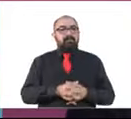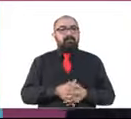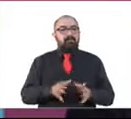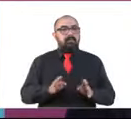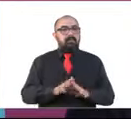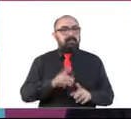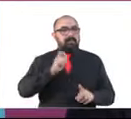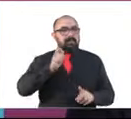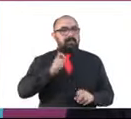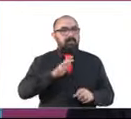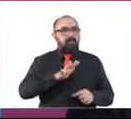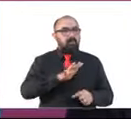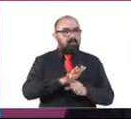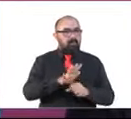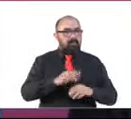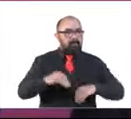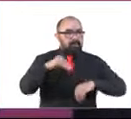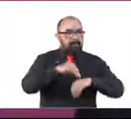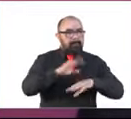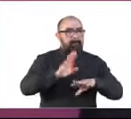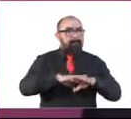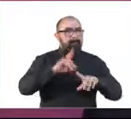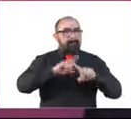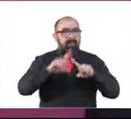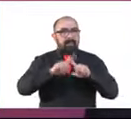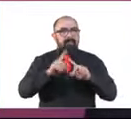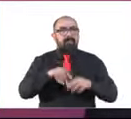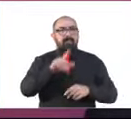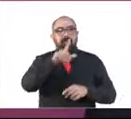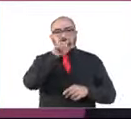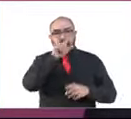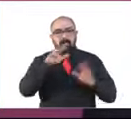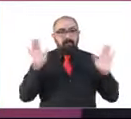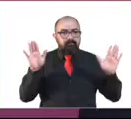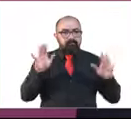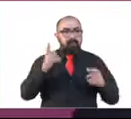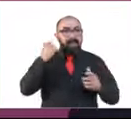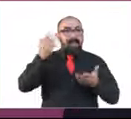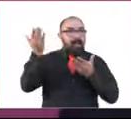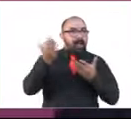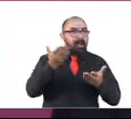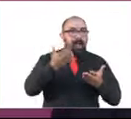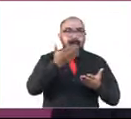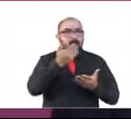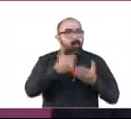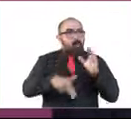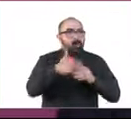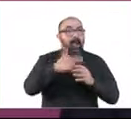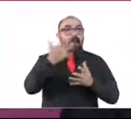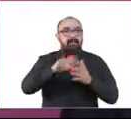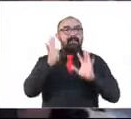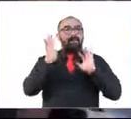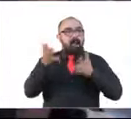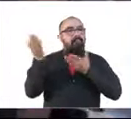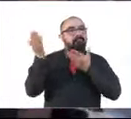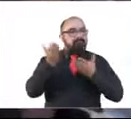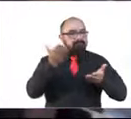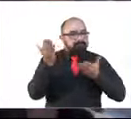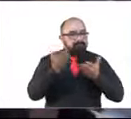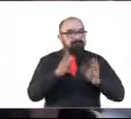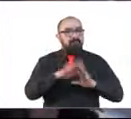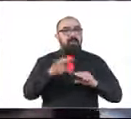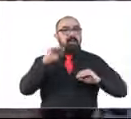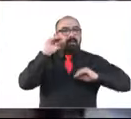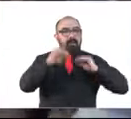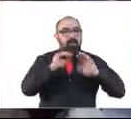permitir que especies, aves migratorias, que inclusive ya no llegaban a la ciudad, estén llegando, porque estamos siendo jardines polinizadores